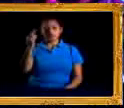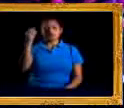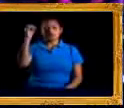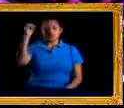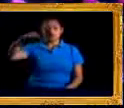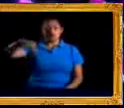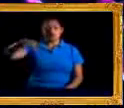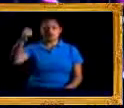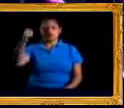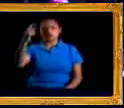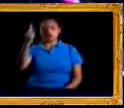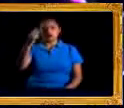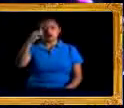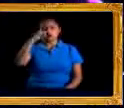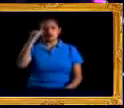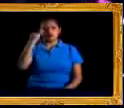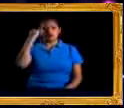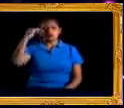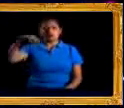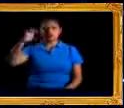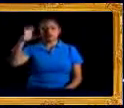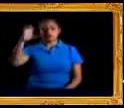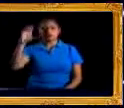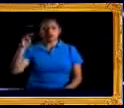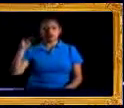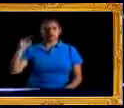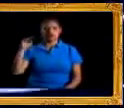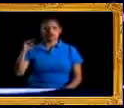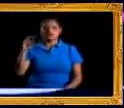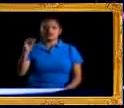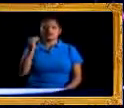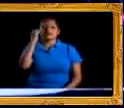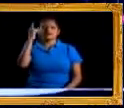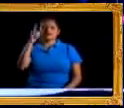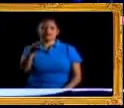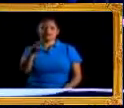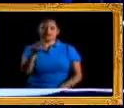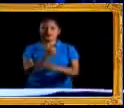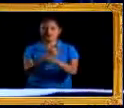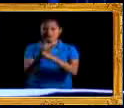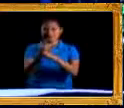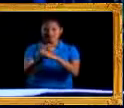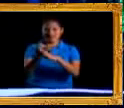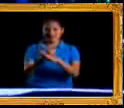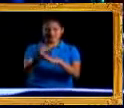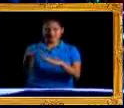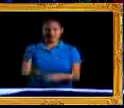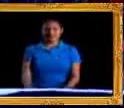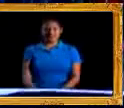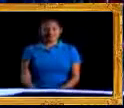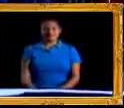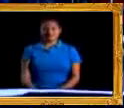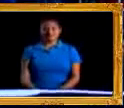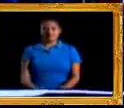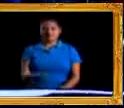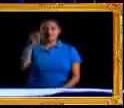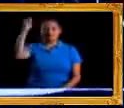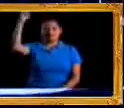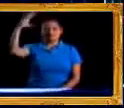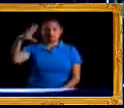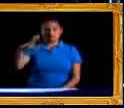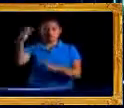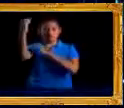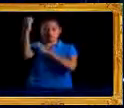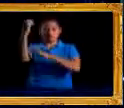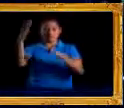Amén. Seas bienvenido, que el Señor te utilice y que te sientas como en casa. Amén. Que el Señor te use poderosamente. Le damos gracias